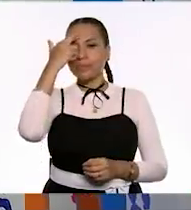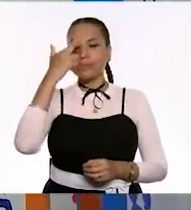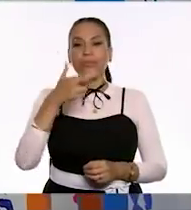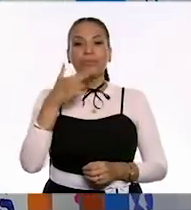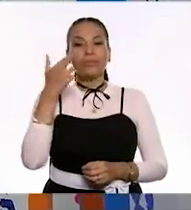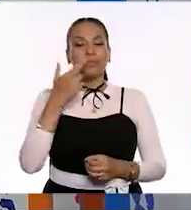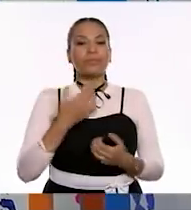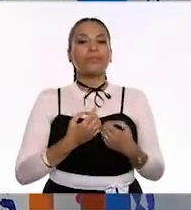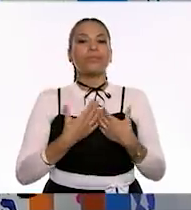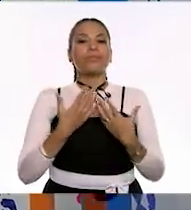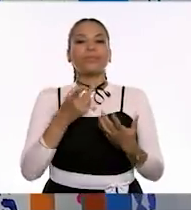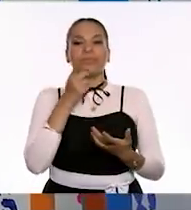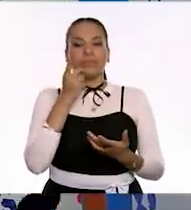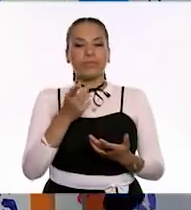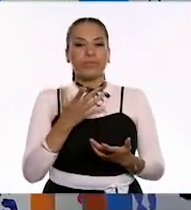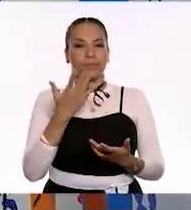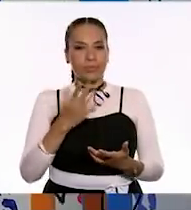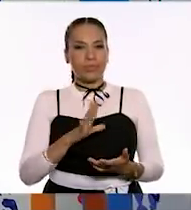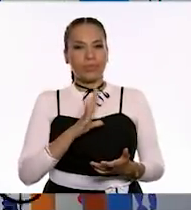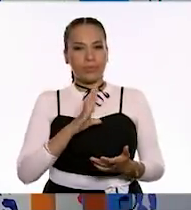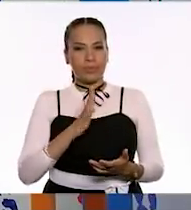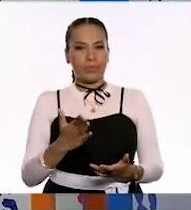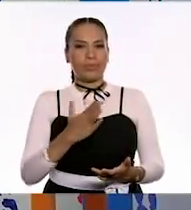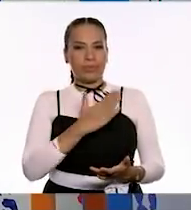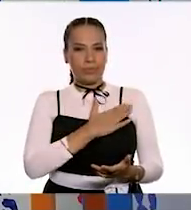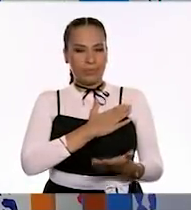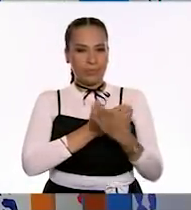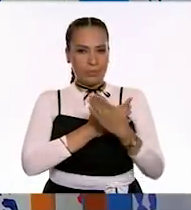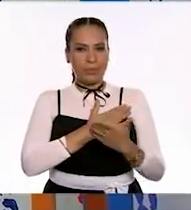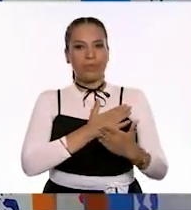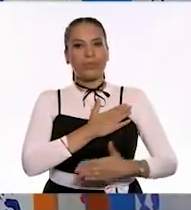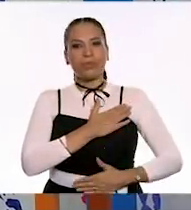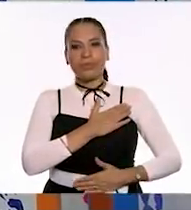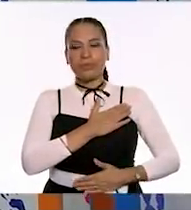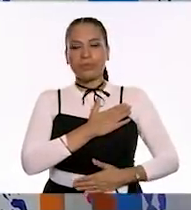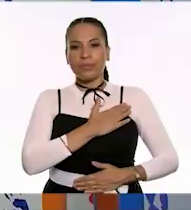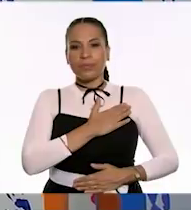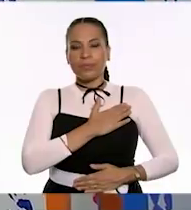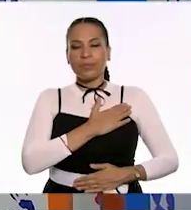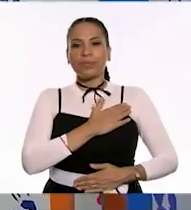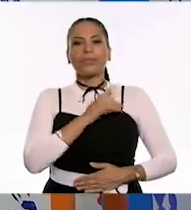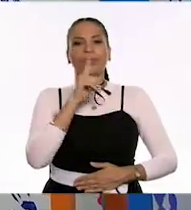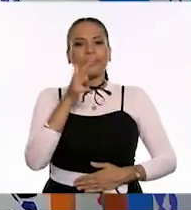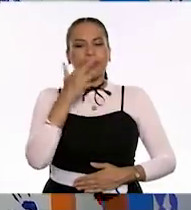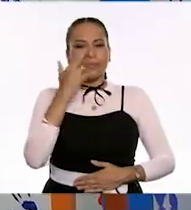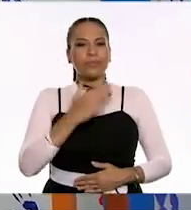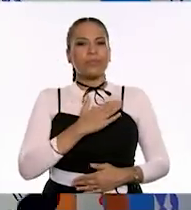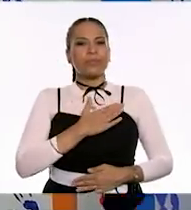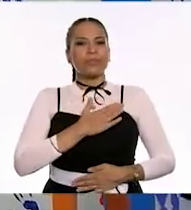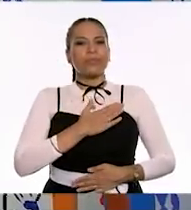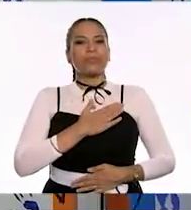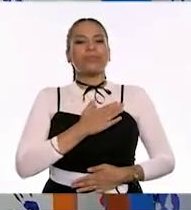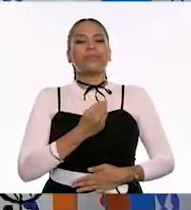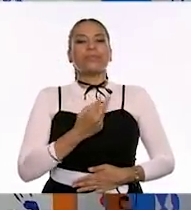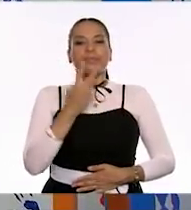respiremos. La mano en el corazón y la otra en el estómago. Y respiramos una vez